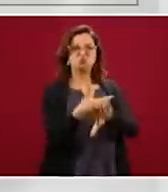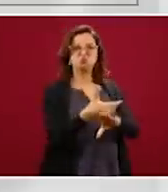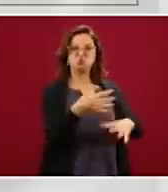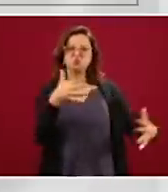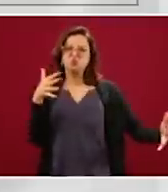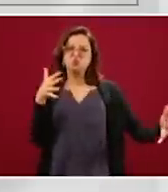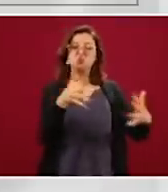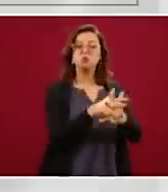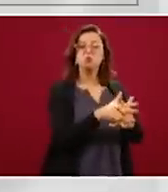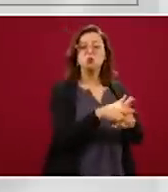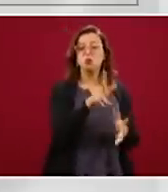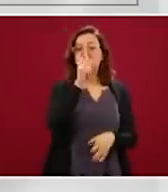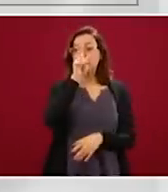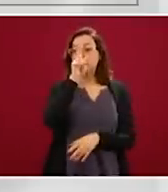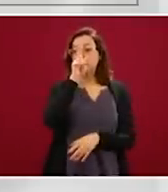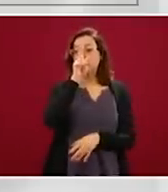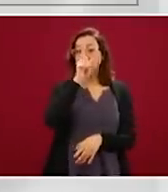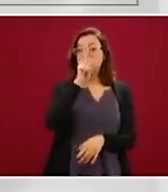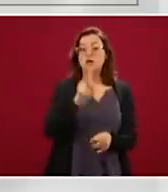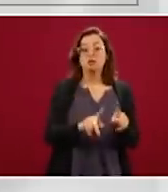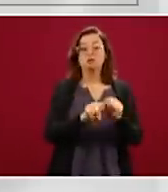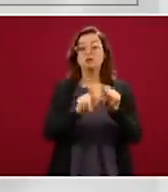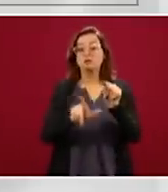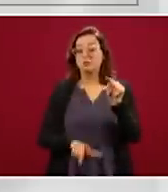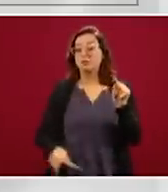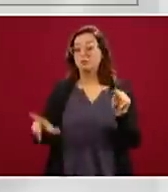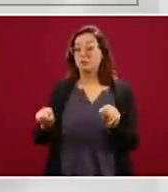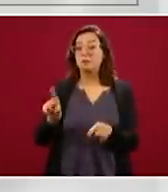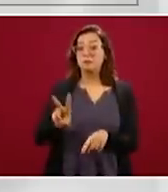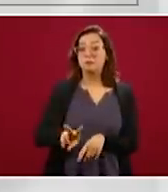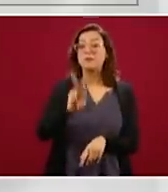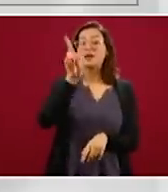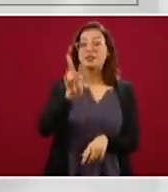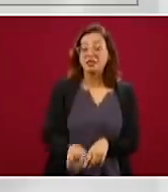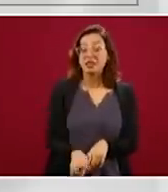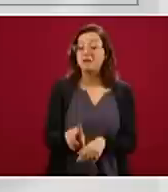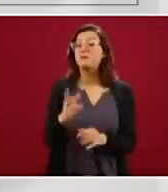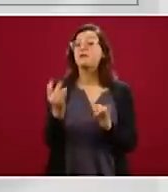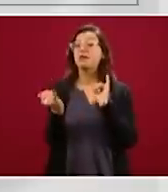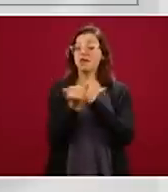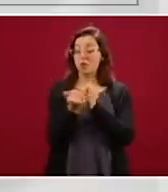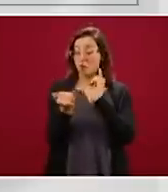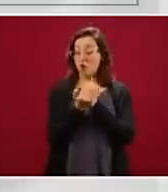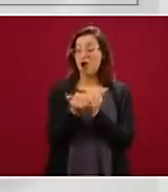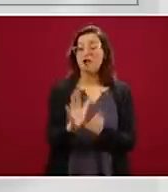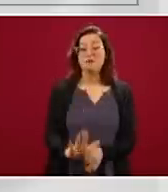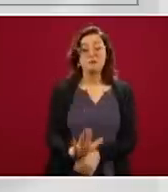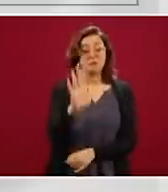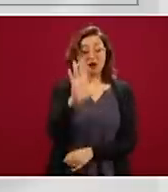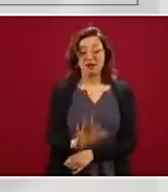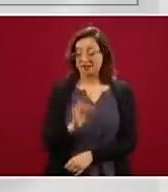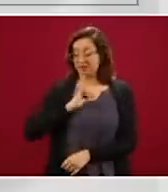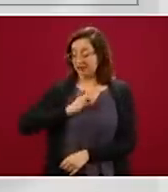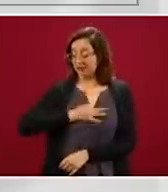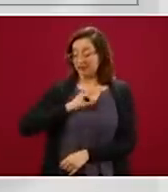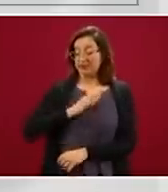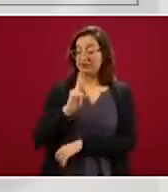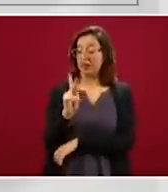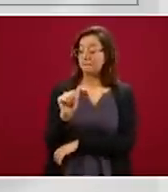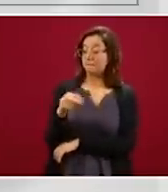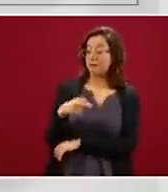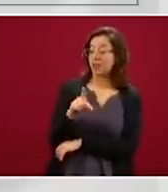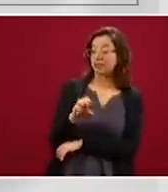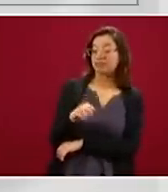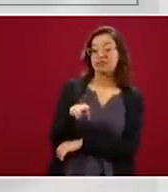algunas regiones del país una verdadera pandemia, así dicho por las autoridades de salud, por las autoridades, presidentes municipales y